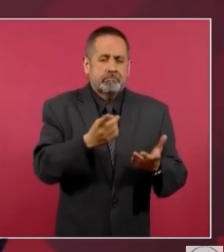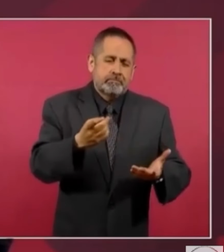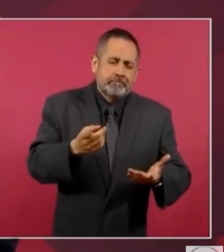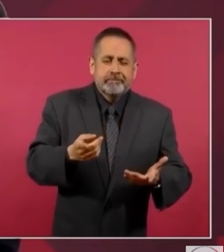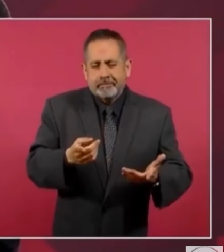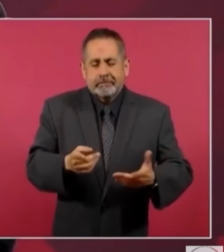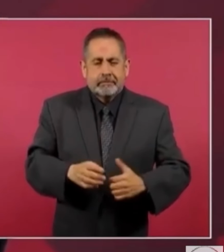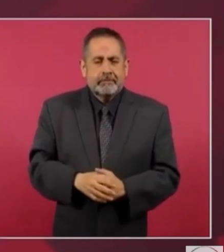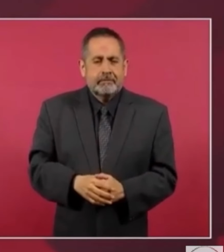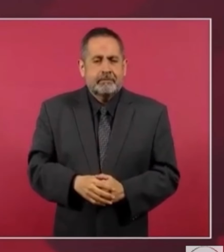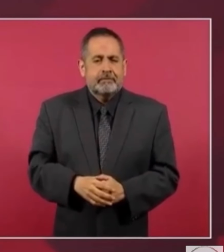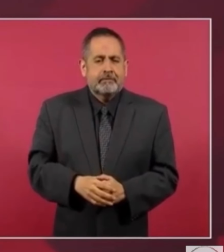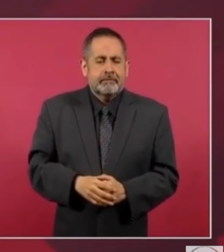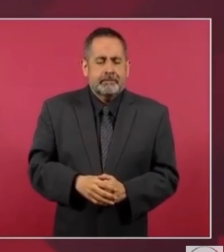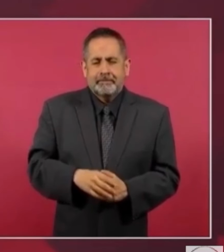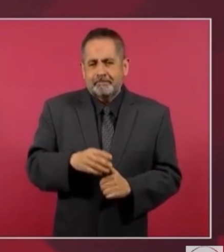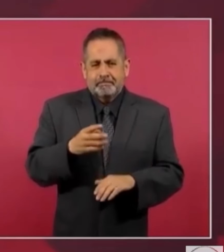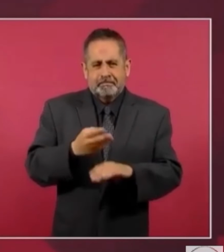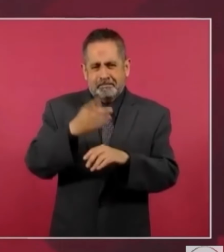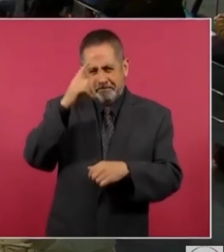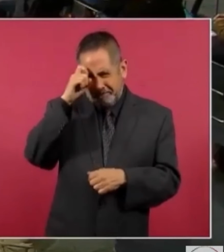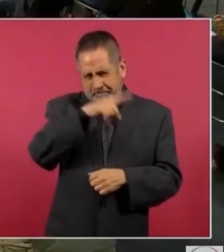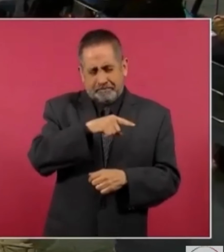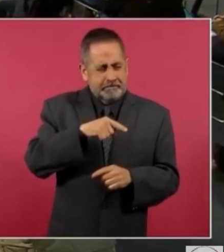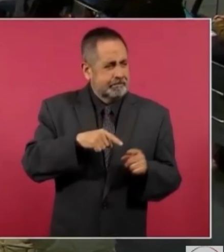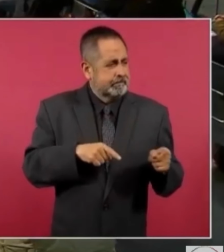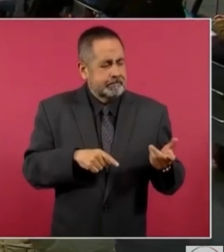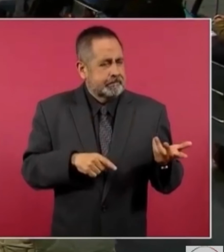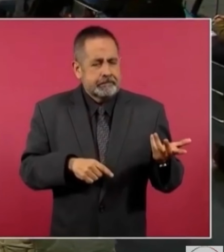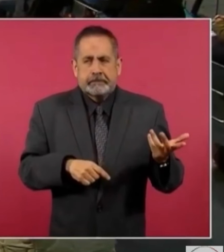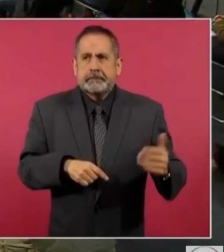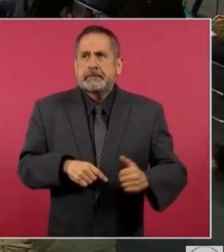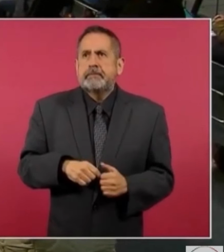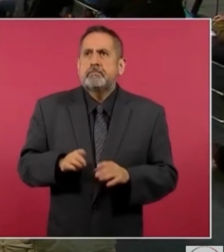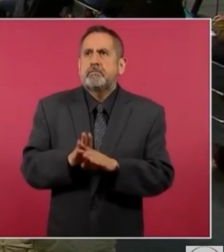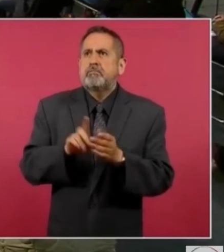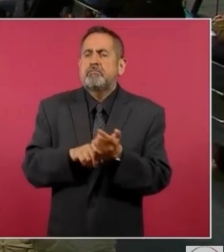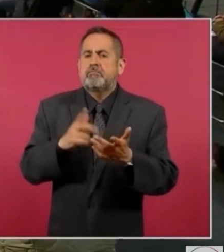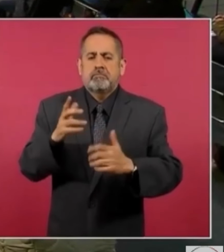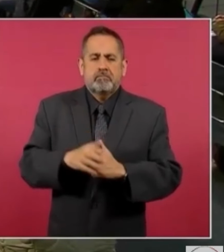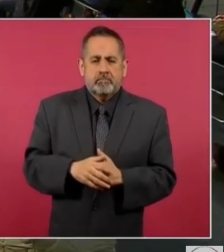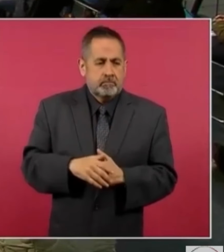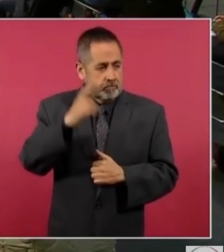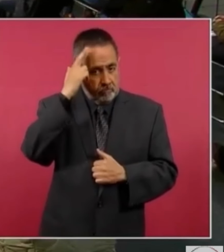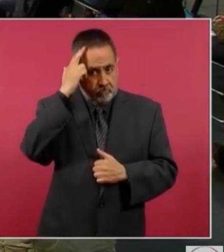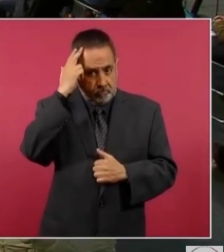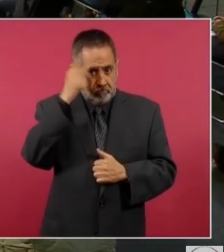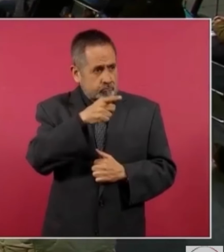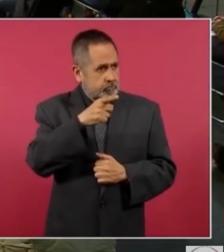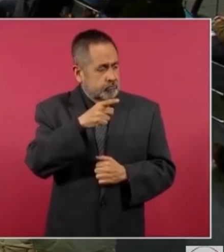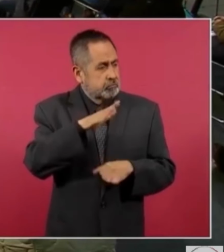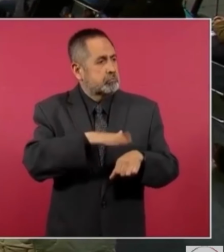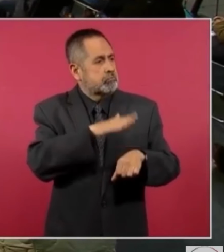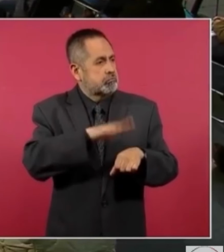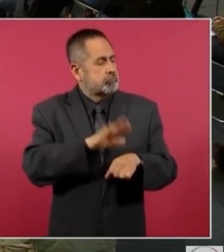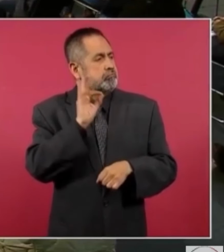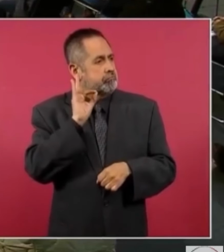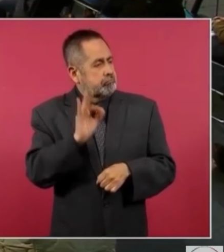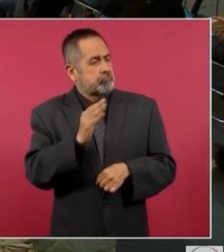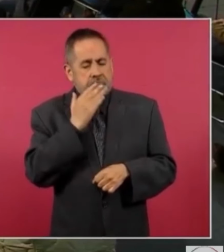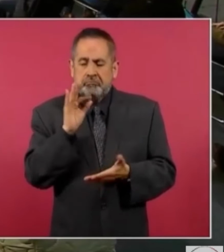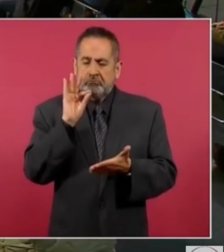Entonces, va a ser muy difícil que se encuentre algo de Porfirio Díaz a favor